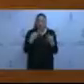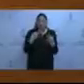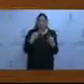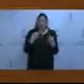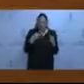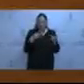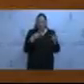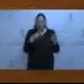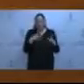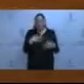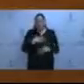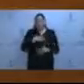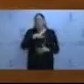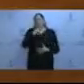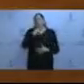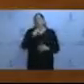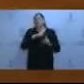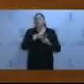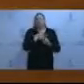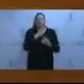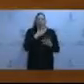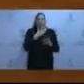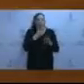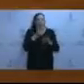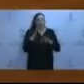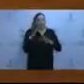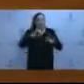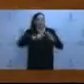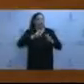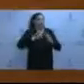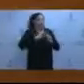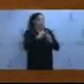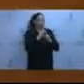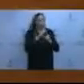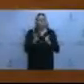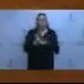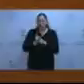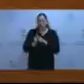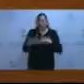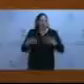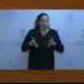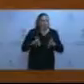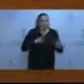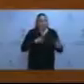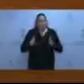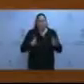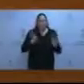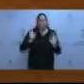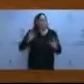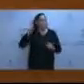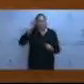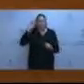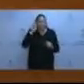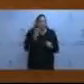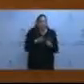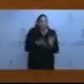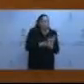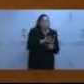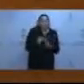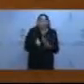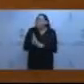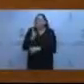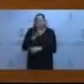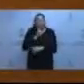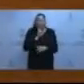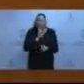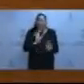ahora tienen que nadar hacia algún lado como sea, pero me da la sensación de que no saben muy bien hacia dónde nadan, ¿no? Y por ello,